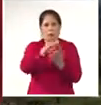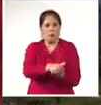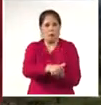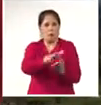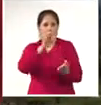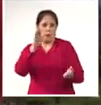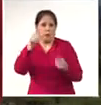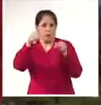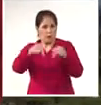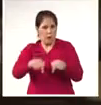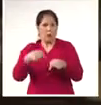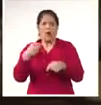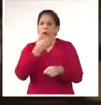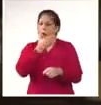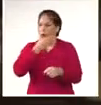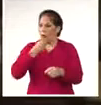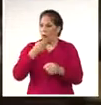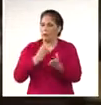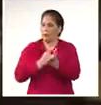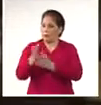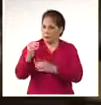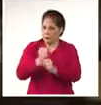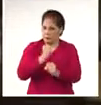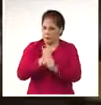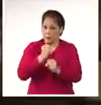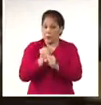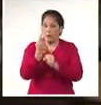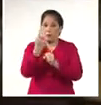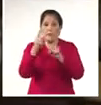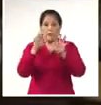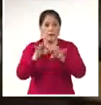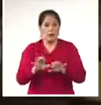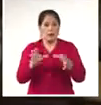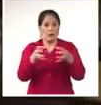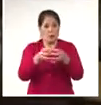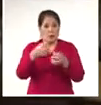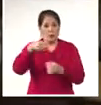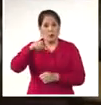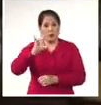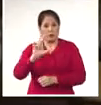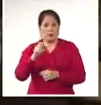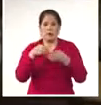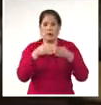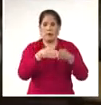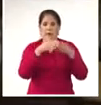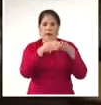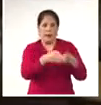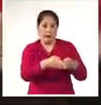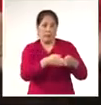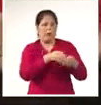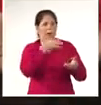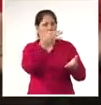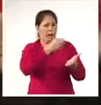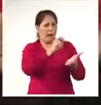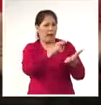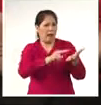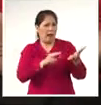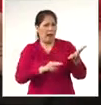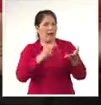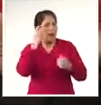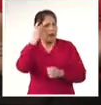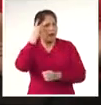de las actuales generaciones. El primer secretario de la Unión de Jóvenes Comunistas en Granma, Reinaldo Fernández Rivero, recordó